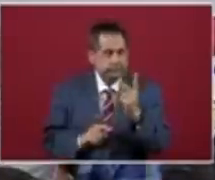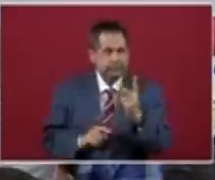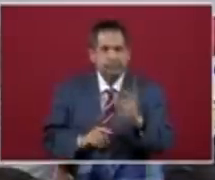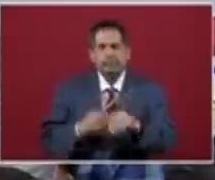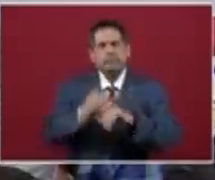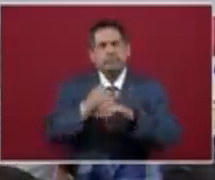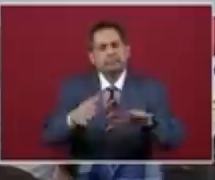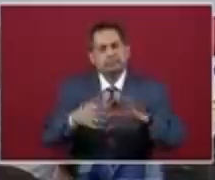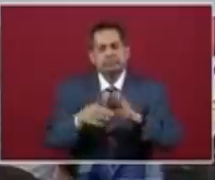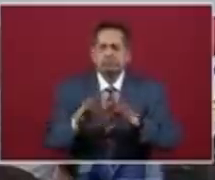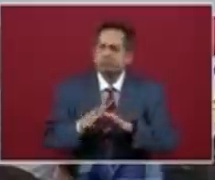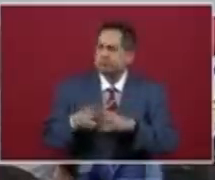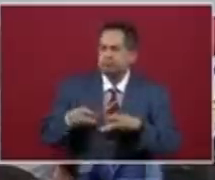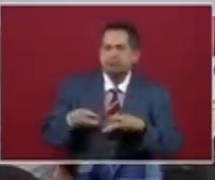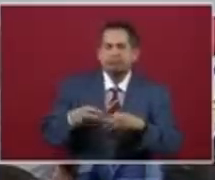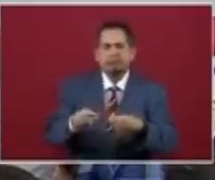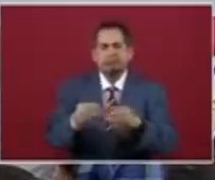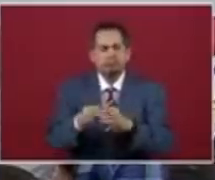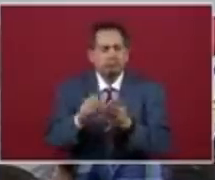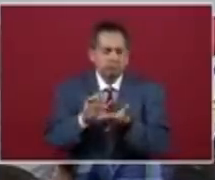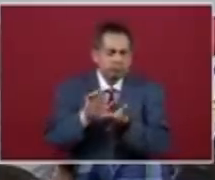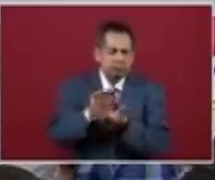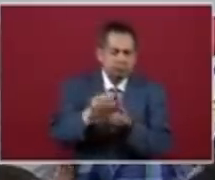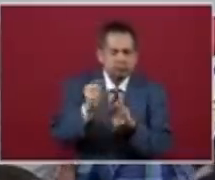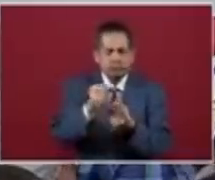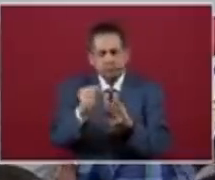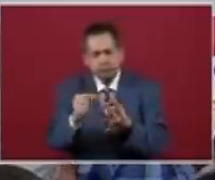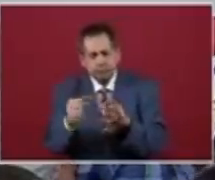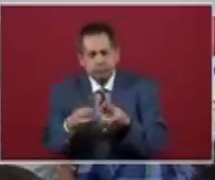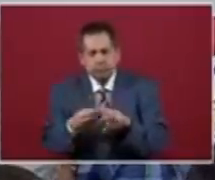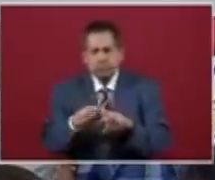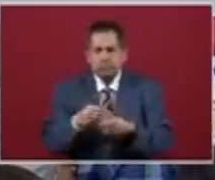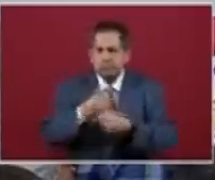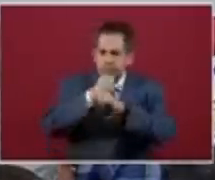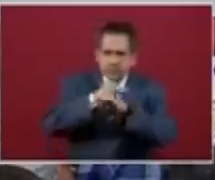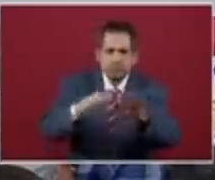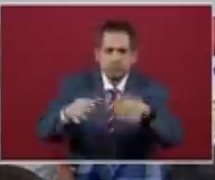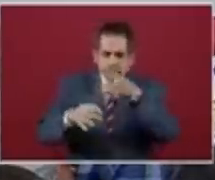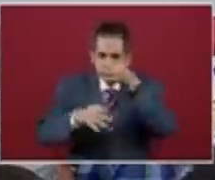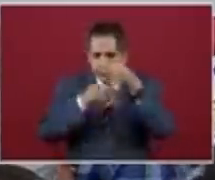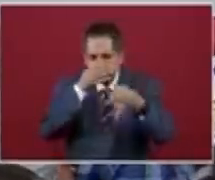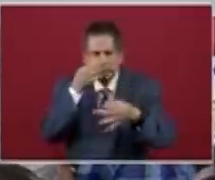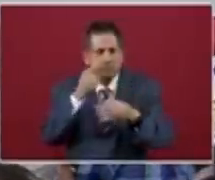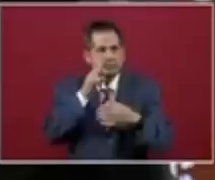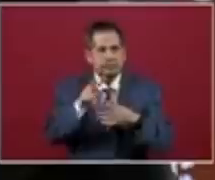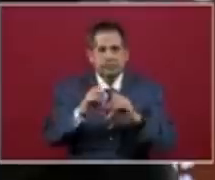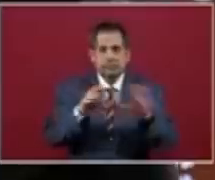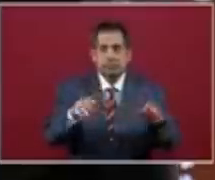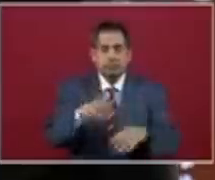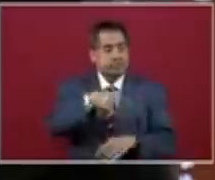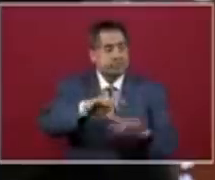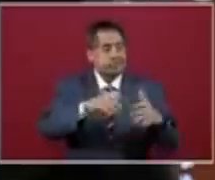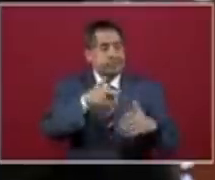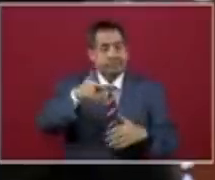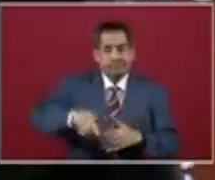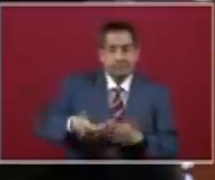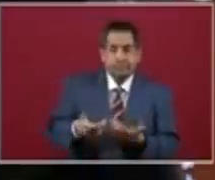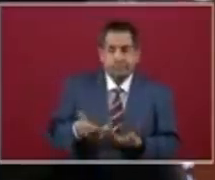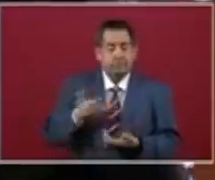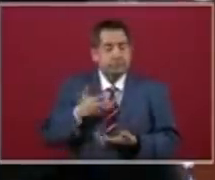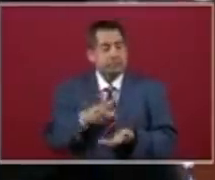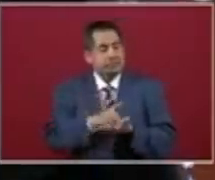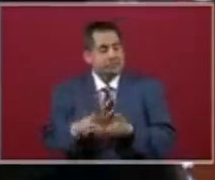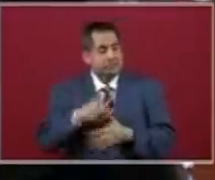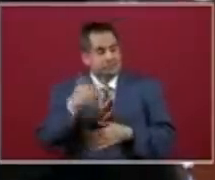informar de los gastos, cómo se invierte el dinero, a la comunidad. Porque ellos lo pagan. Tienen todo el derecho a